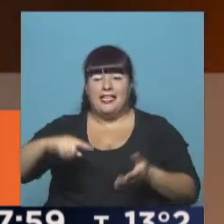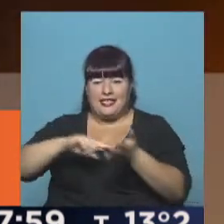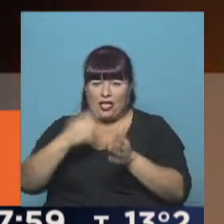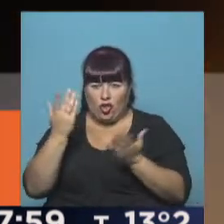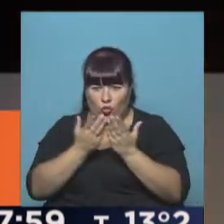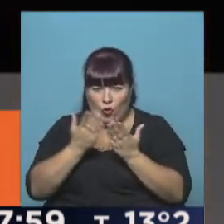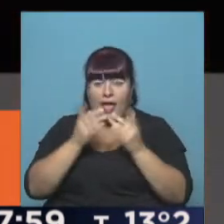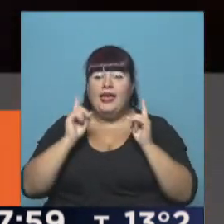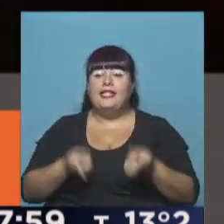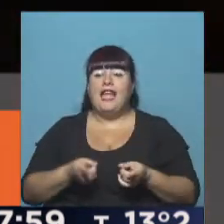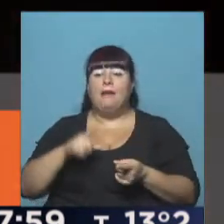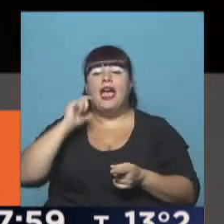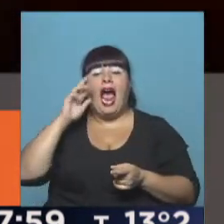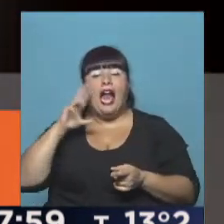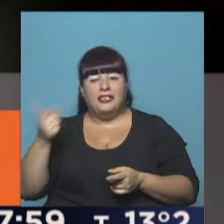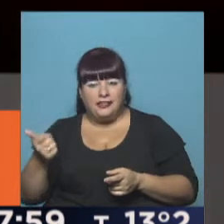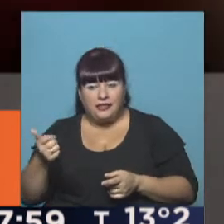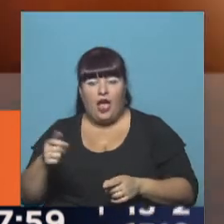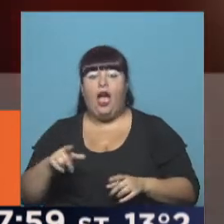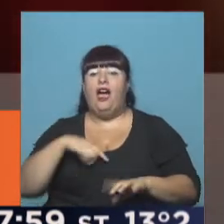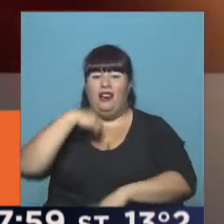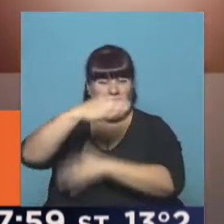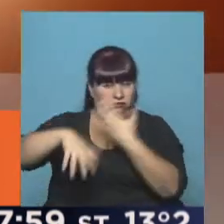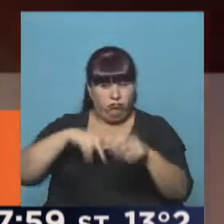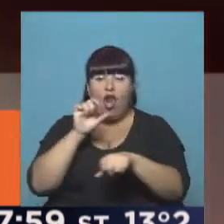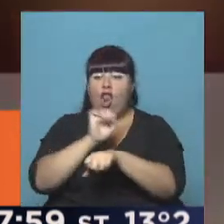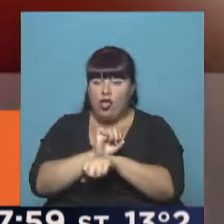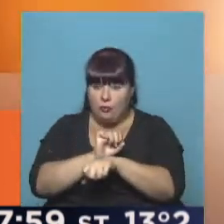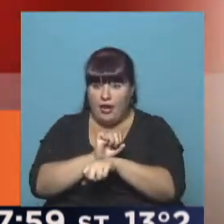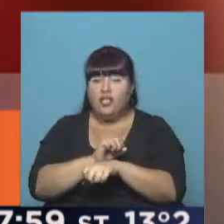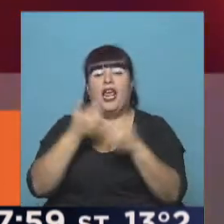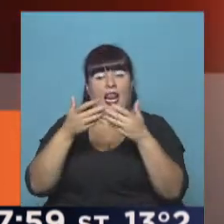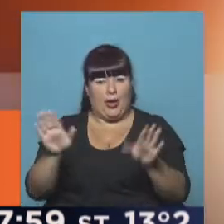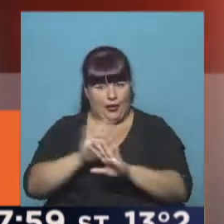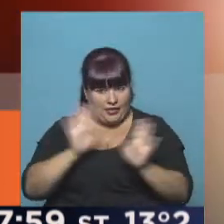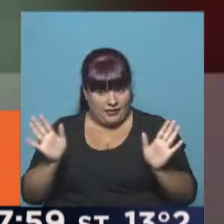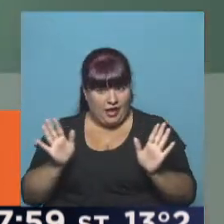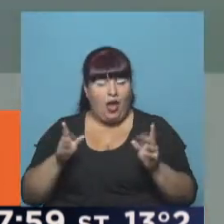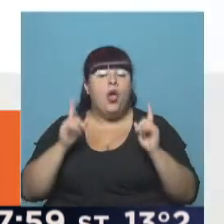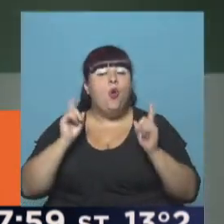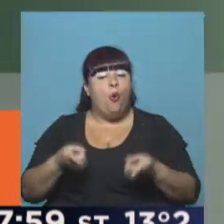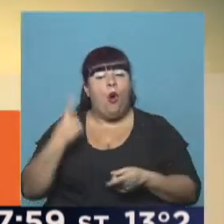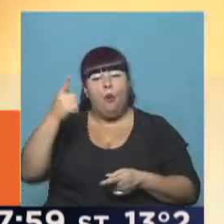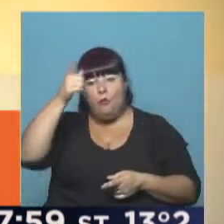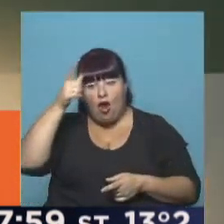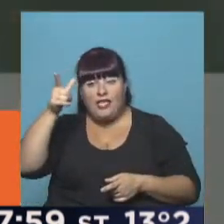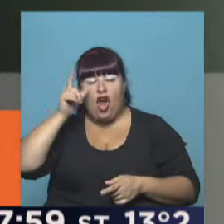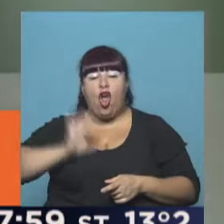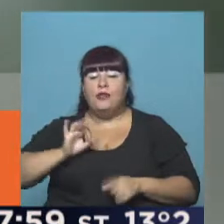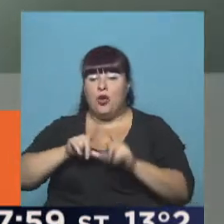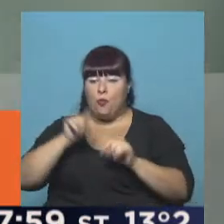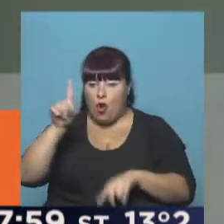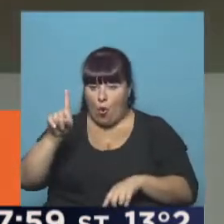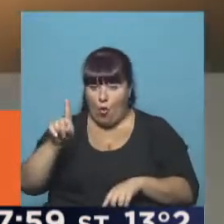estudiantes, también a Ignacio García. Luego del episodio, los detenidos fueron liberados, a pesar que un oficial de la comisaría